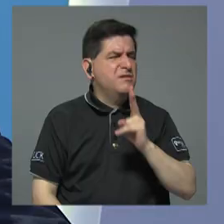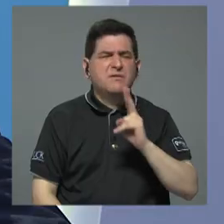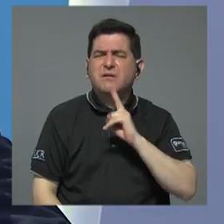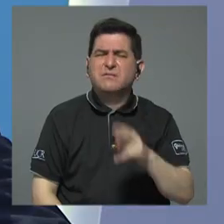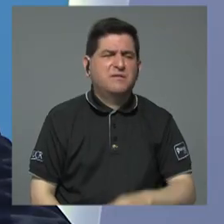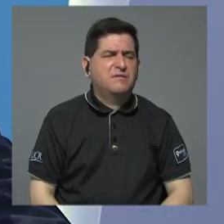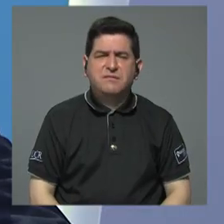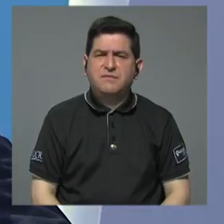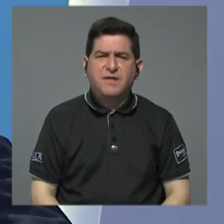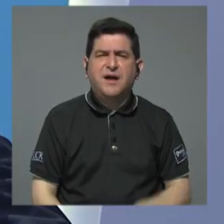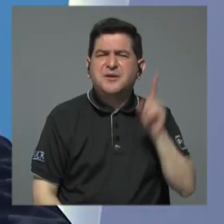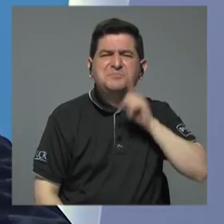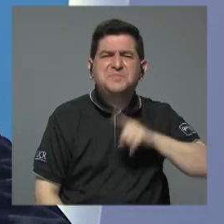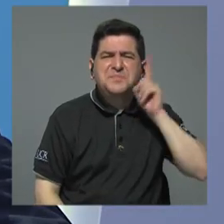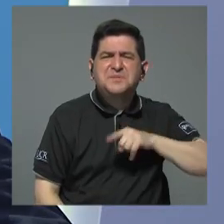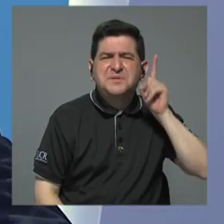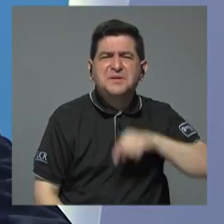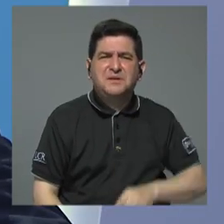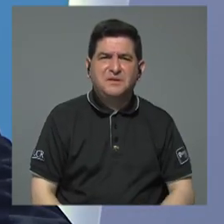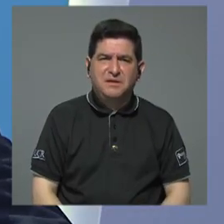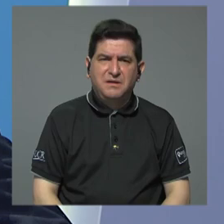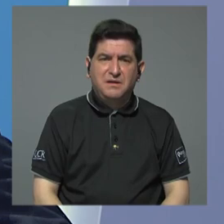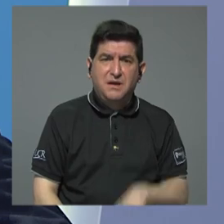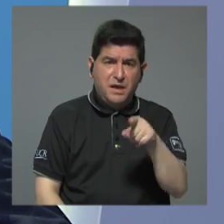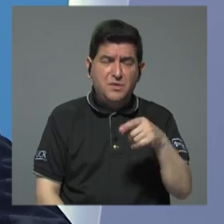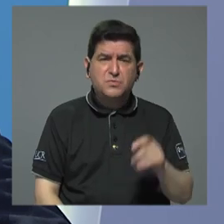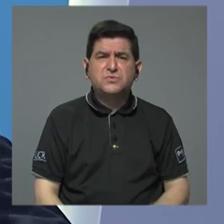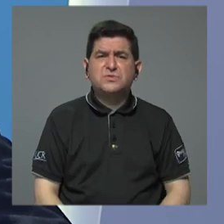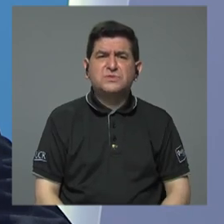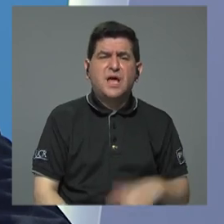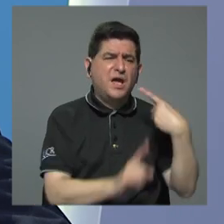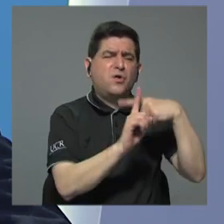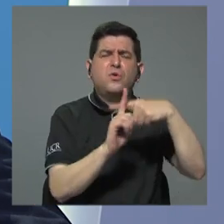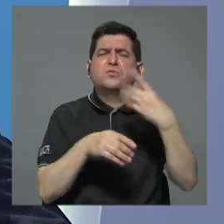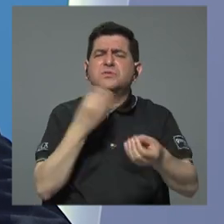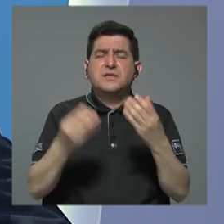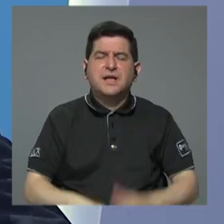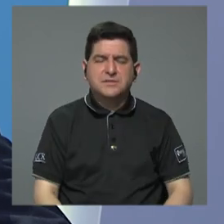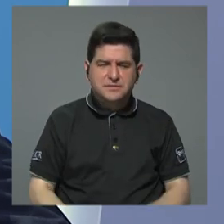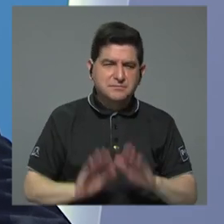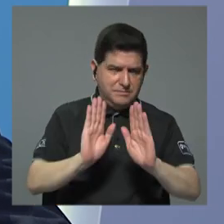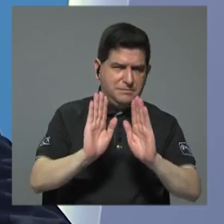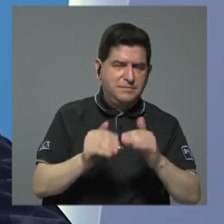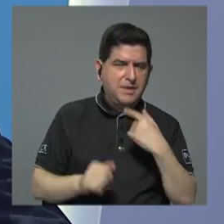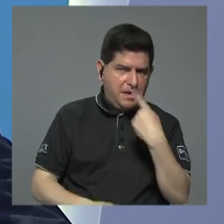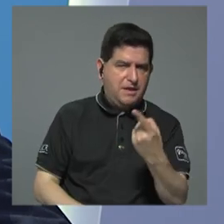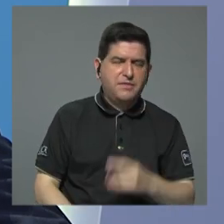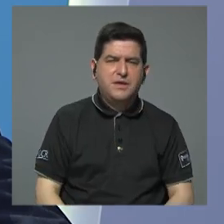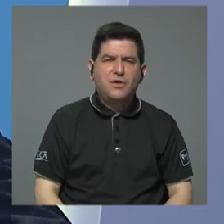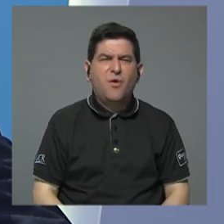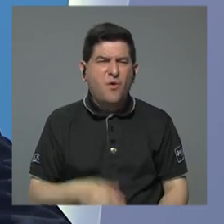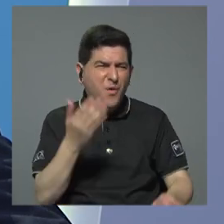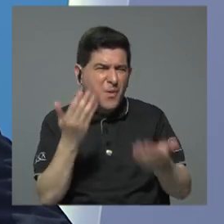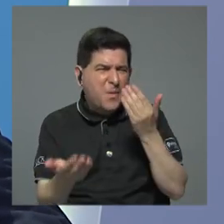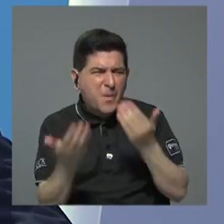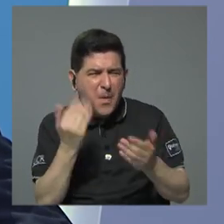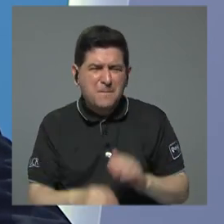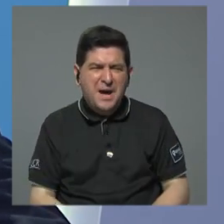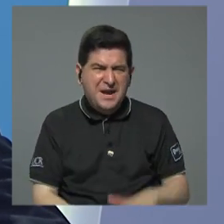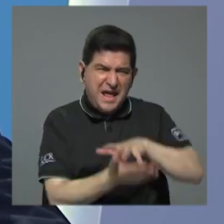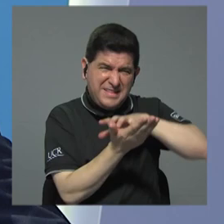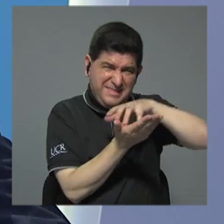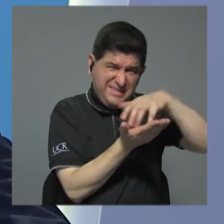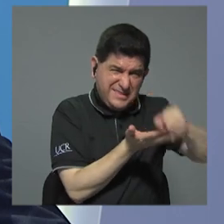también es una falacia. ¿Usted quería con Cruzitas, sí, Federico? Ya le digo, es una falacia comparar los